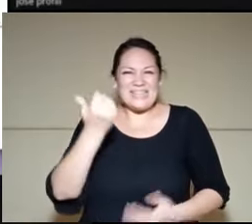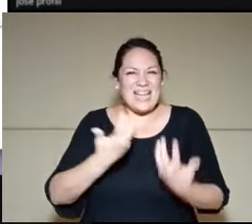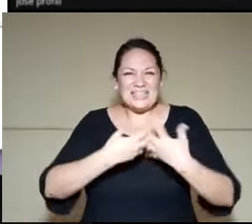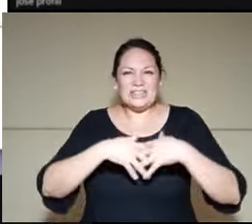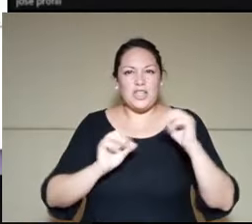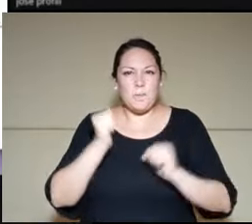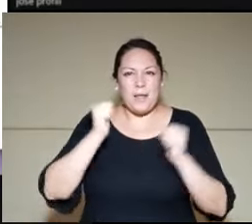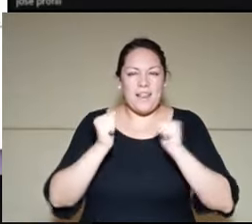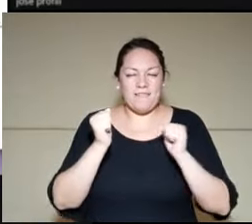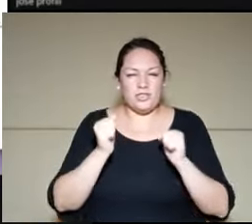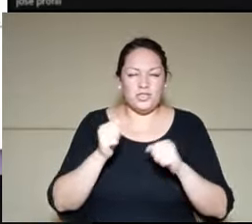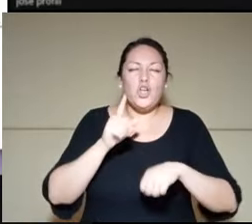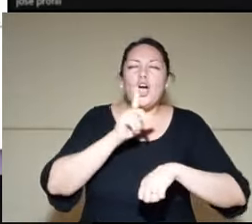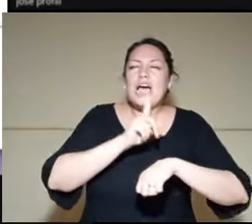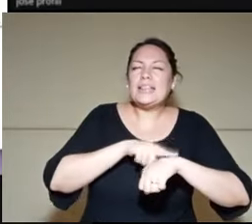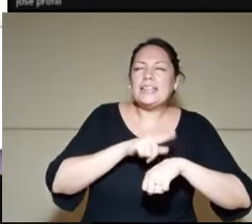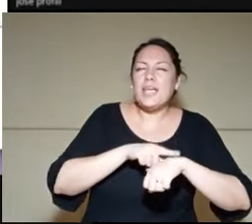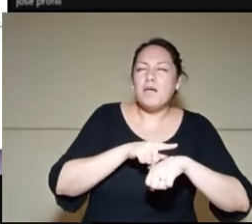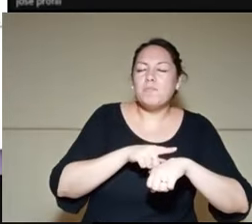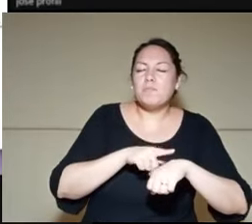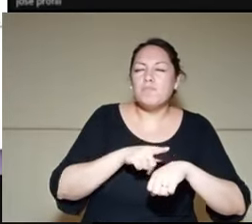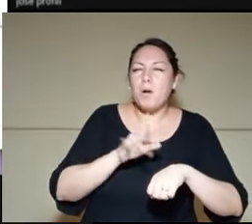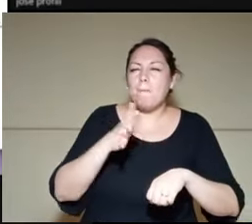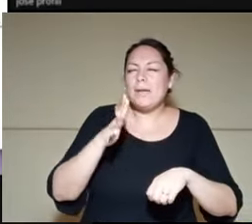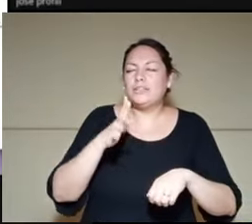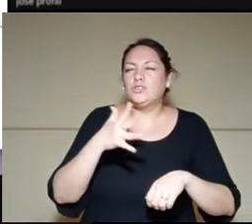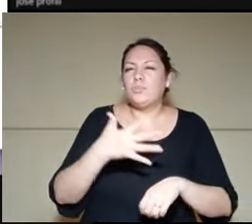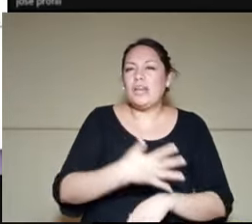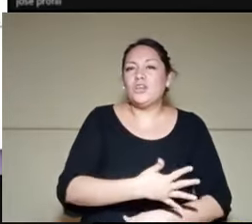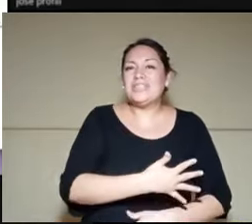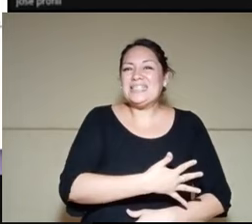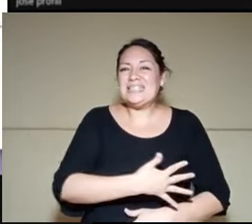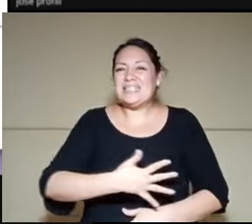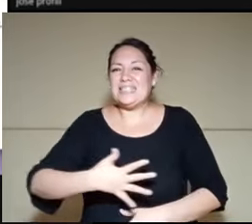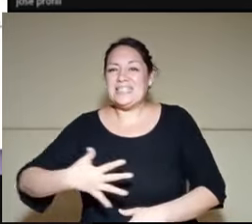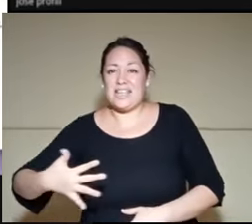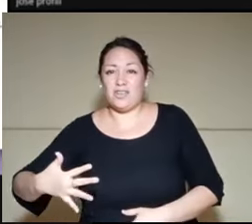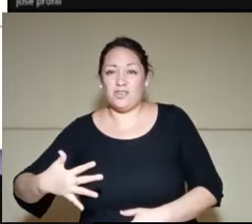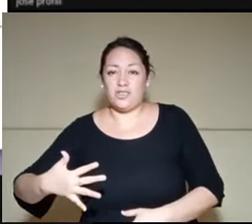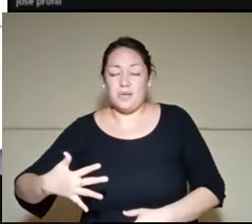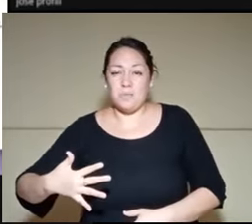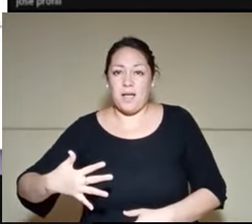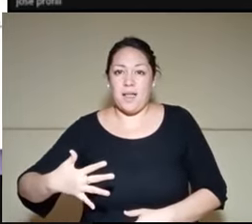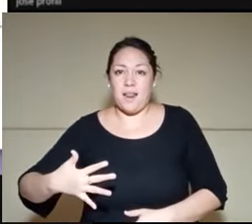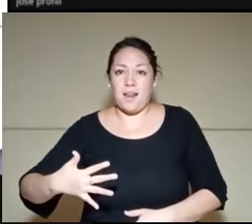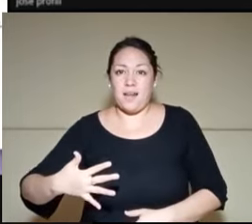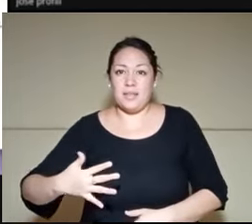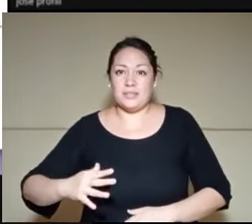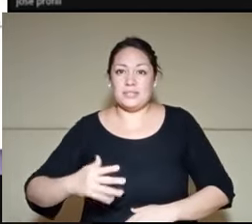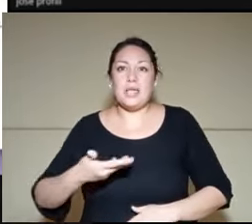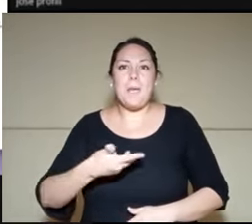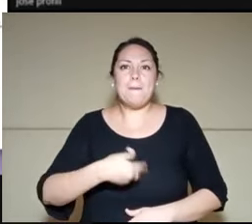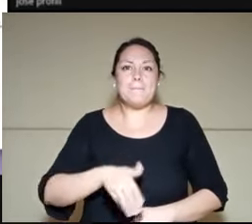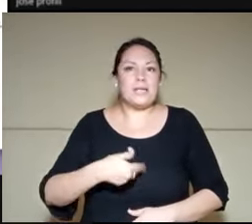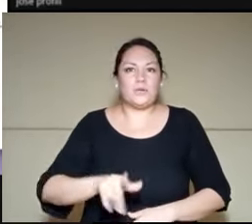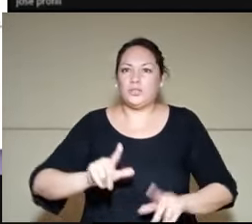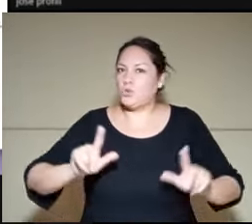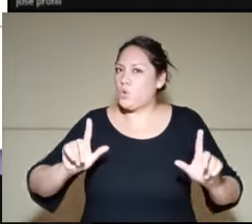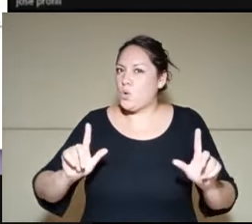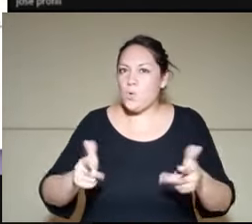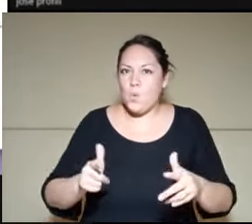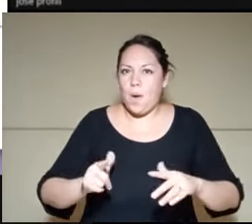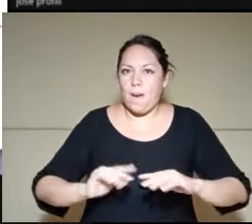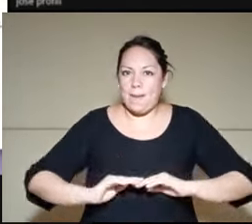Por eso, a las 5, más o menos a las 5 semanas de la falta,